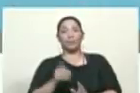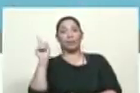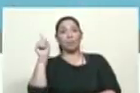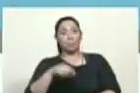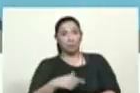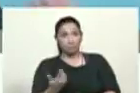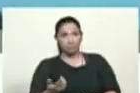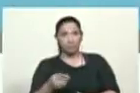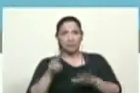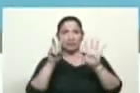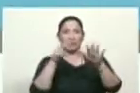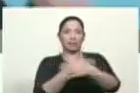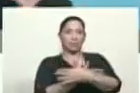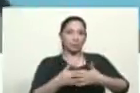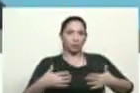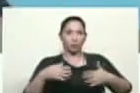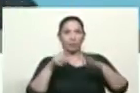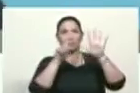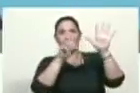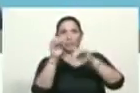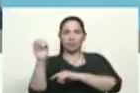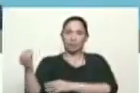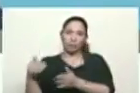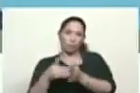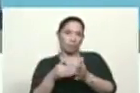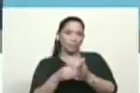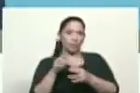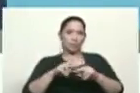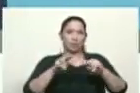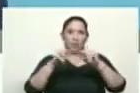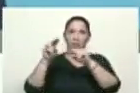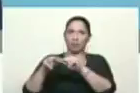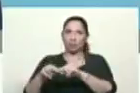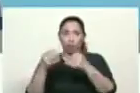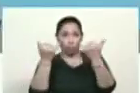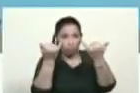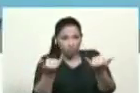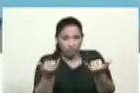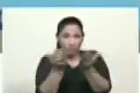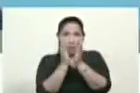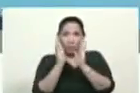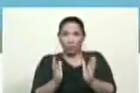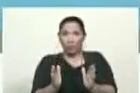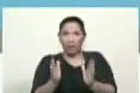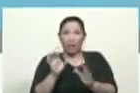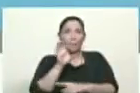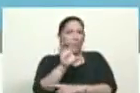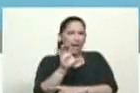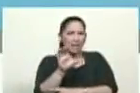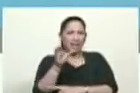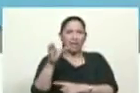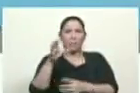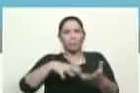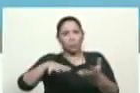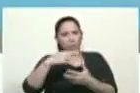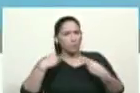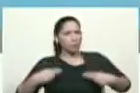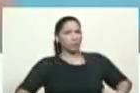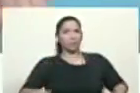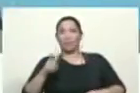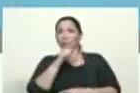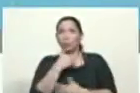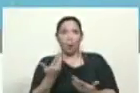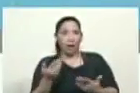indicador, 7,600,000 niños en este momento están en sus escuelas estudiando. Un país en crisis humanitaria no tiene esos